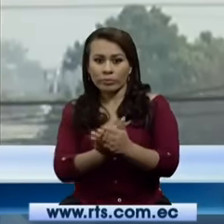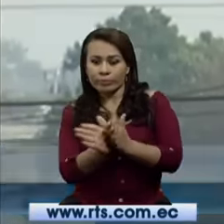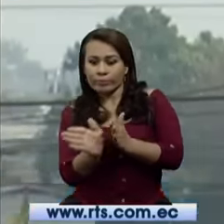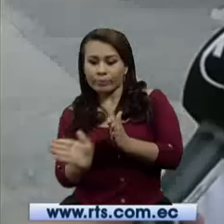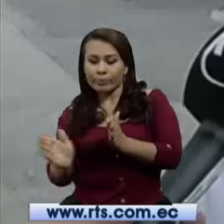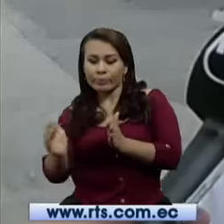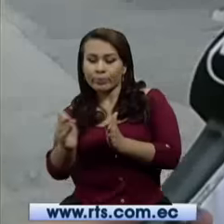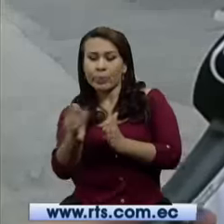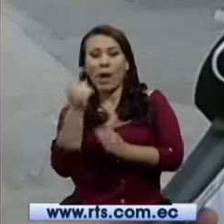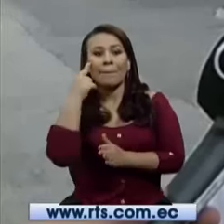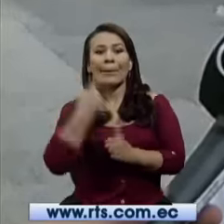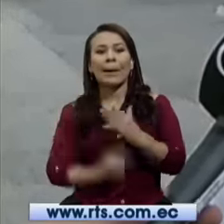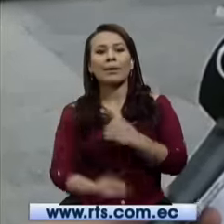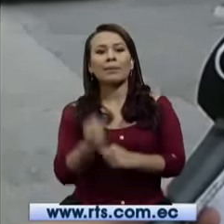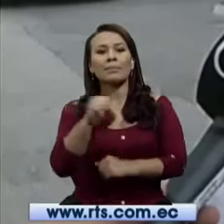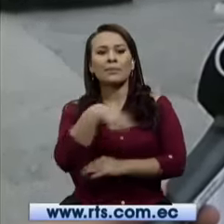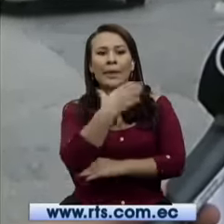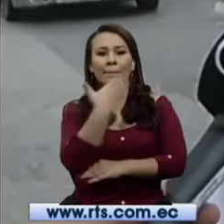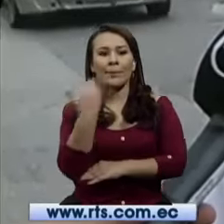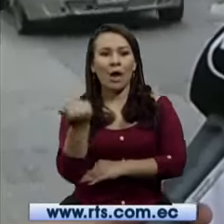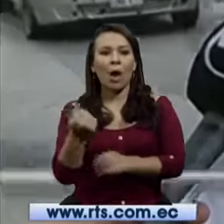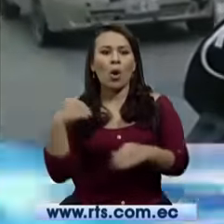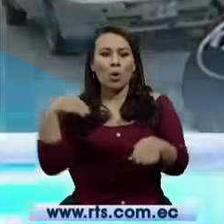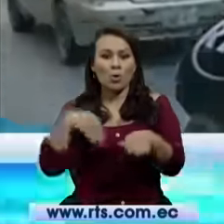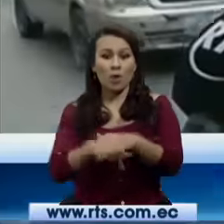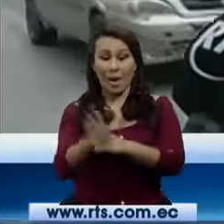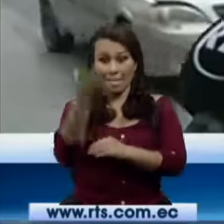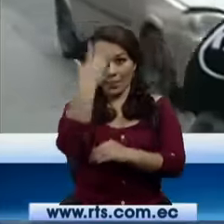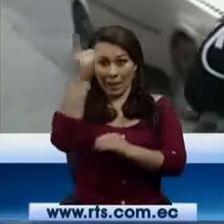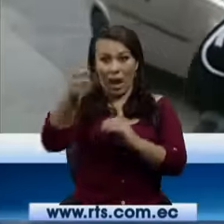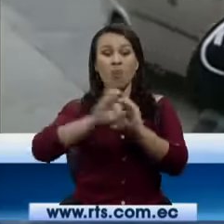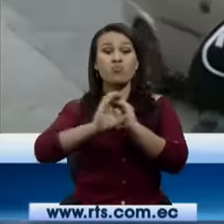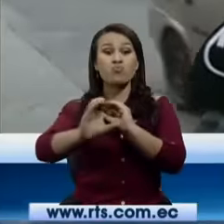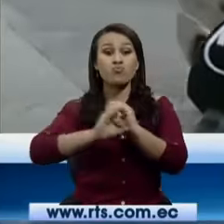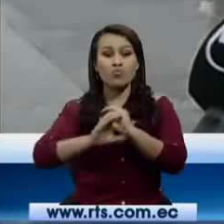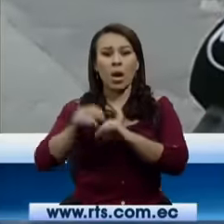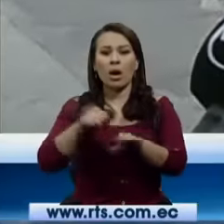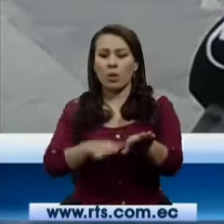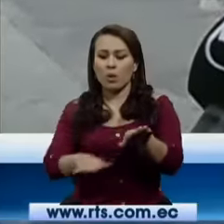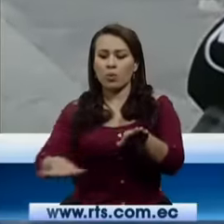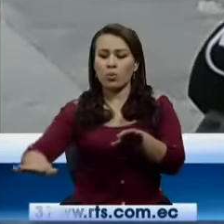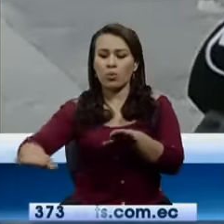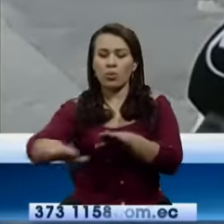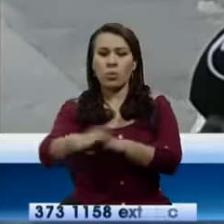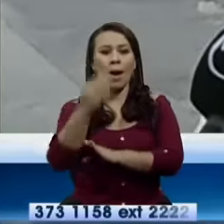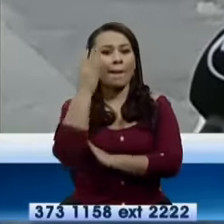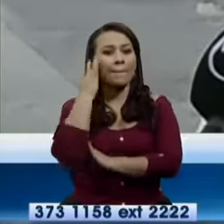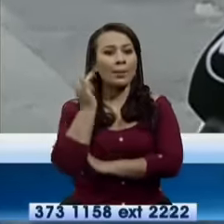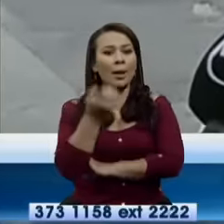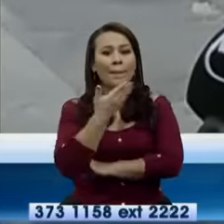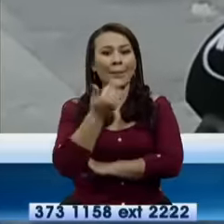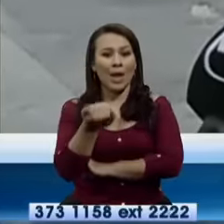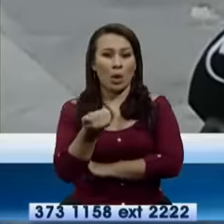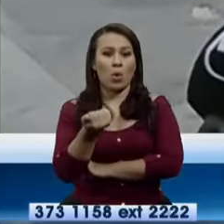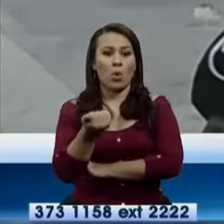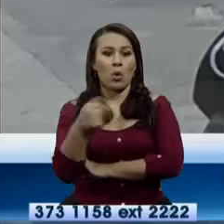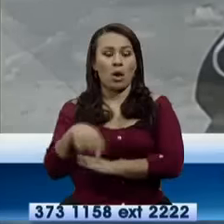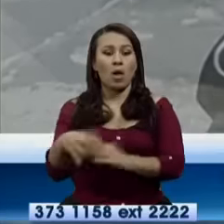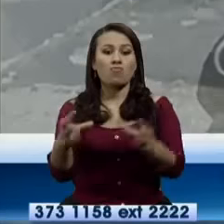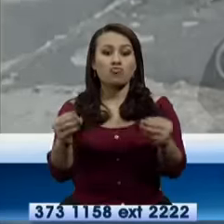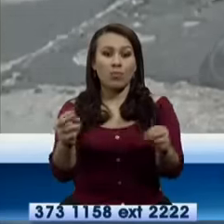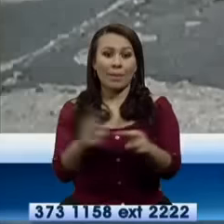paralelas que son de menor afluencia vehicular Y de esa manera vamos a lograr llegar más eh más rápido a Nuestro objetivo